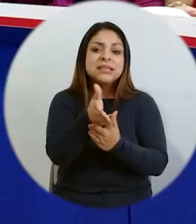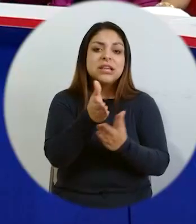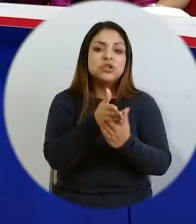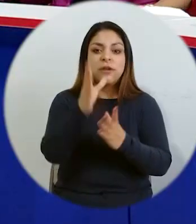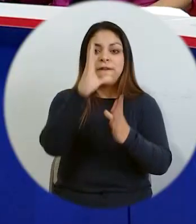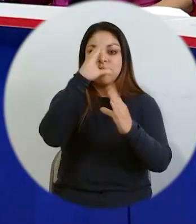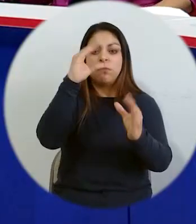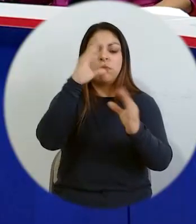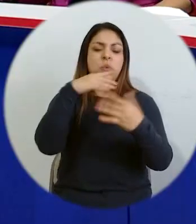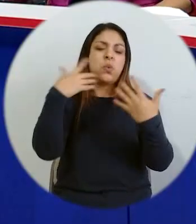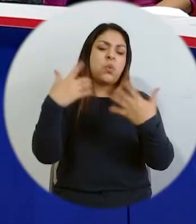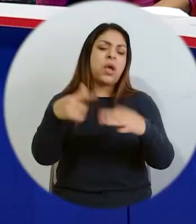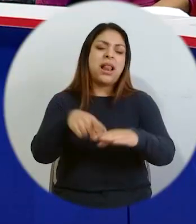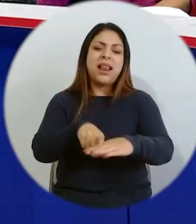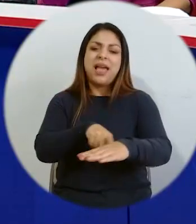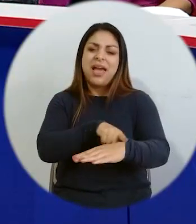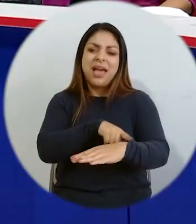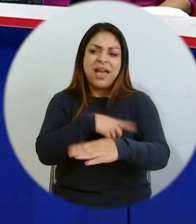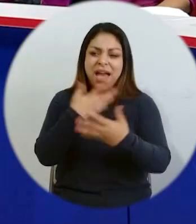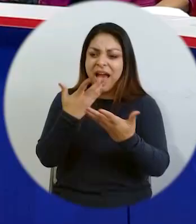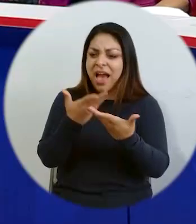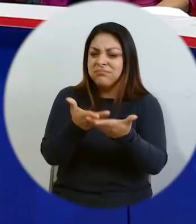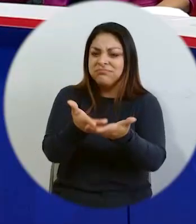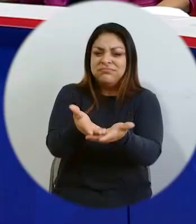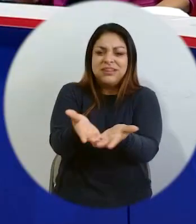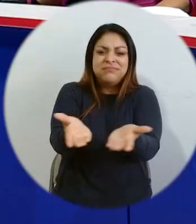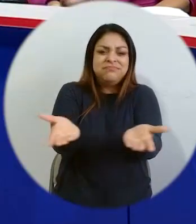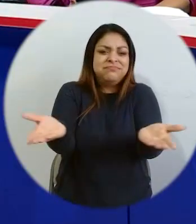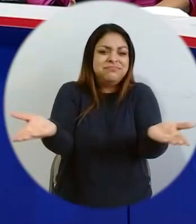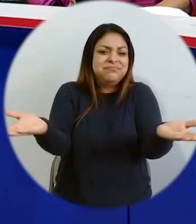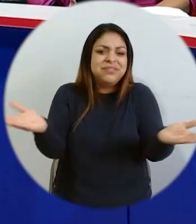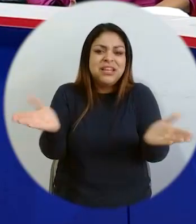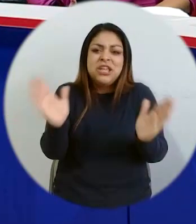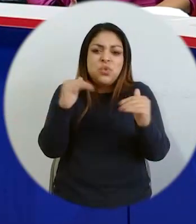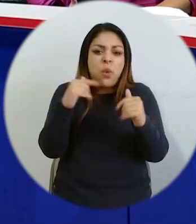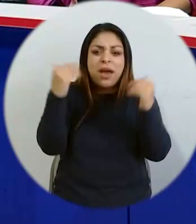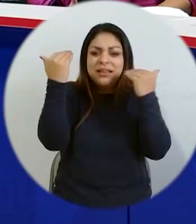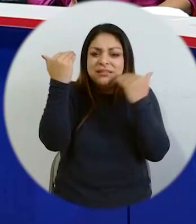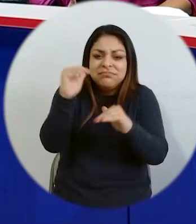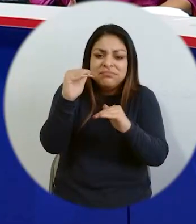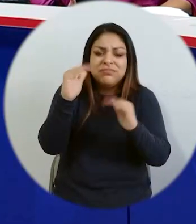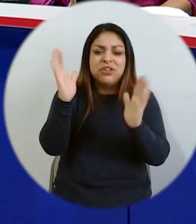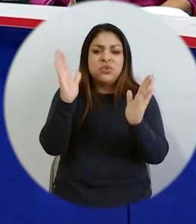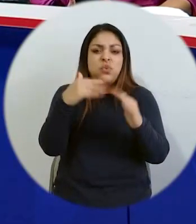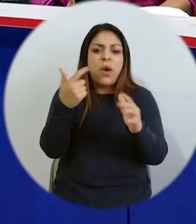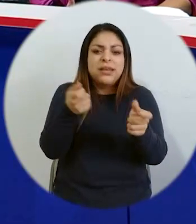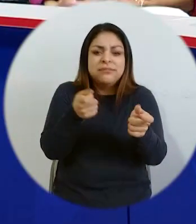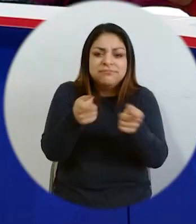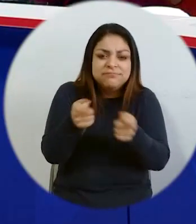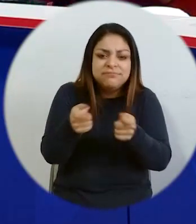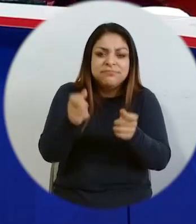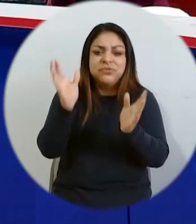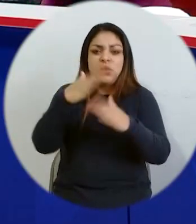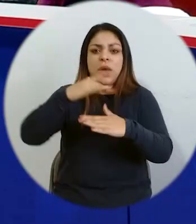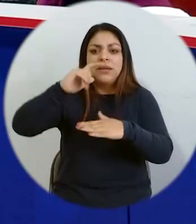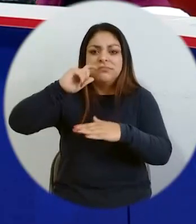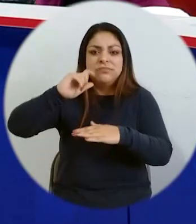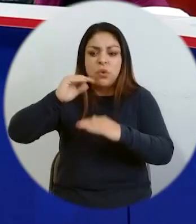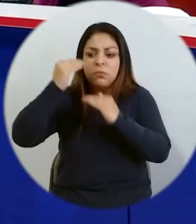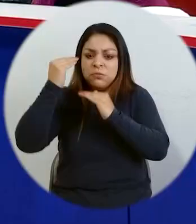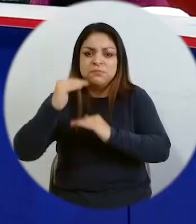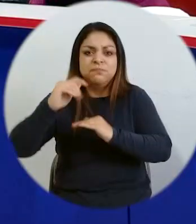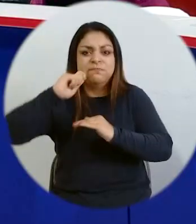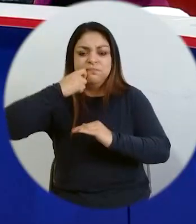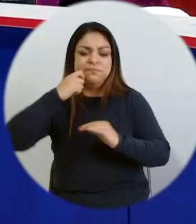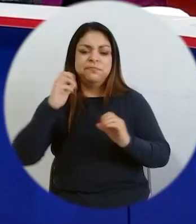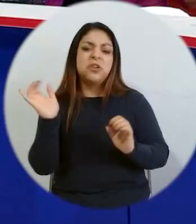información es tan amplio y no tiene ni filtros, ni restricciones o formas de administrarlo, que es como poner a una persona menor